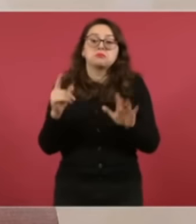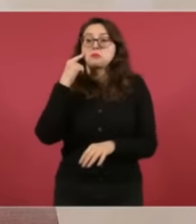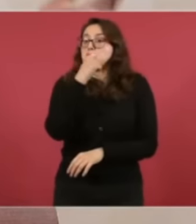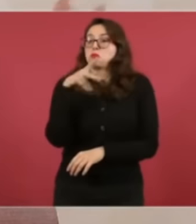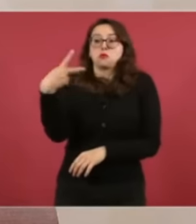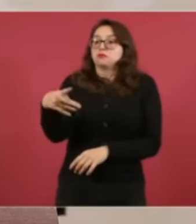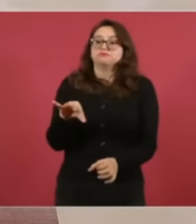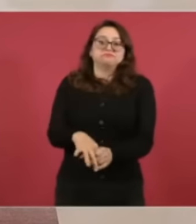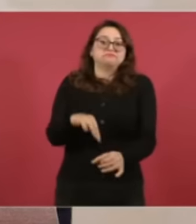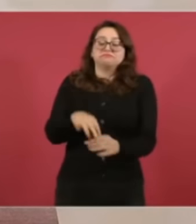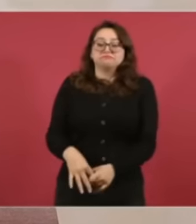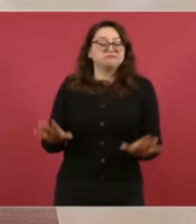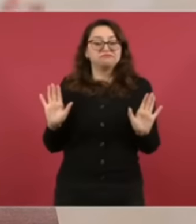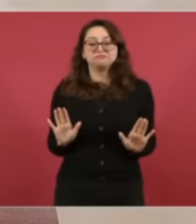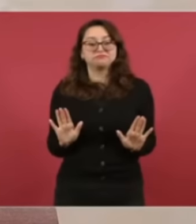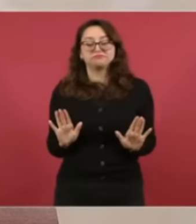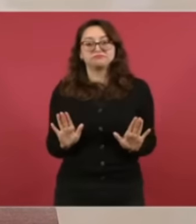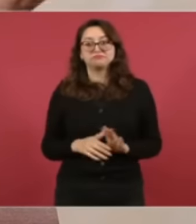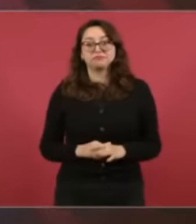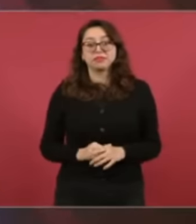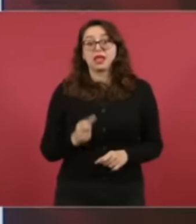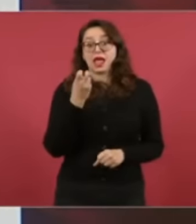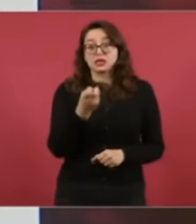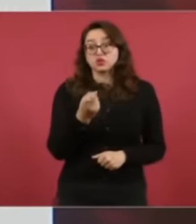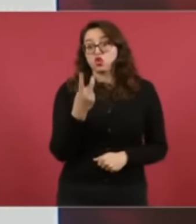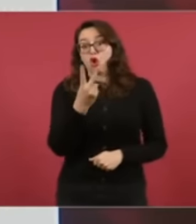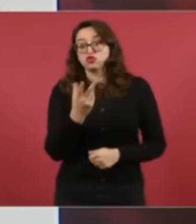Eso es lo que está en el debate.